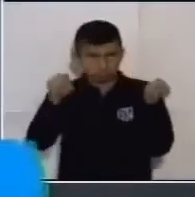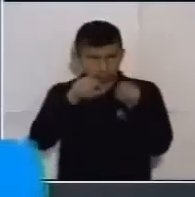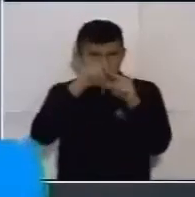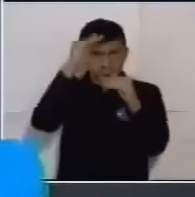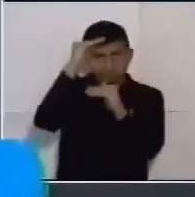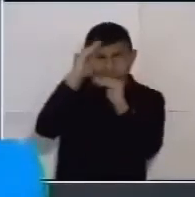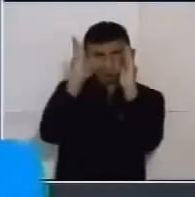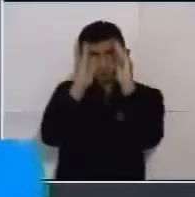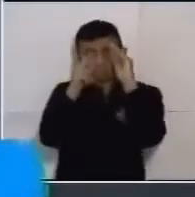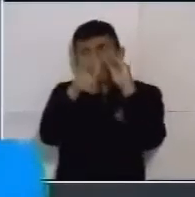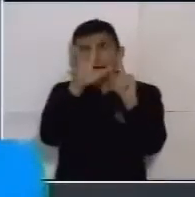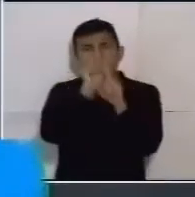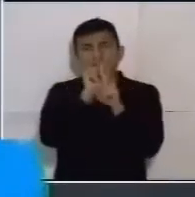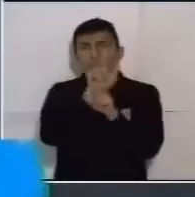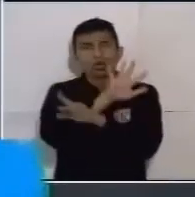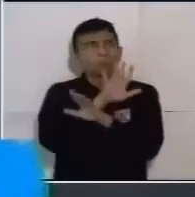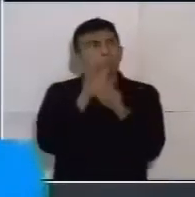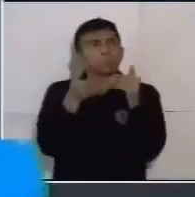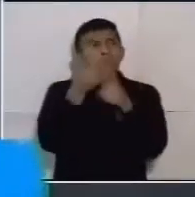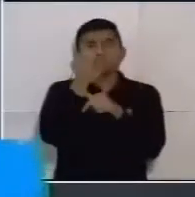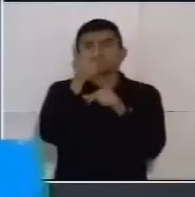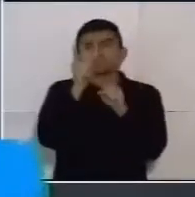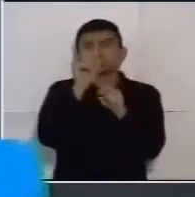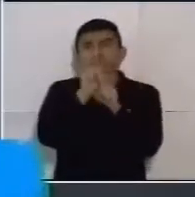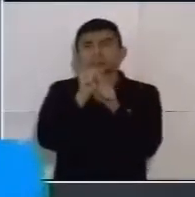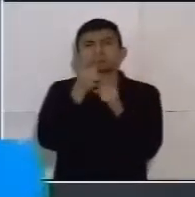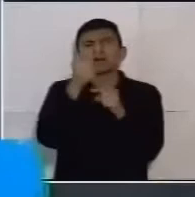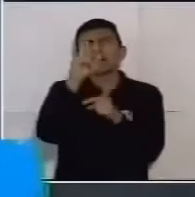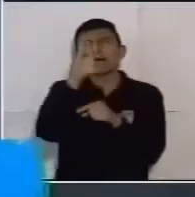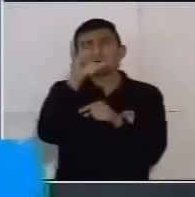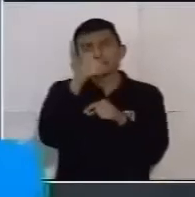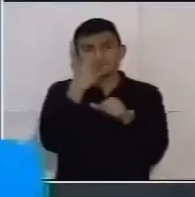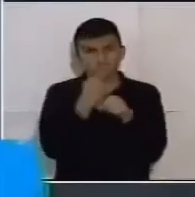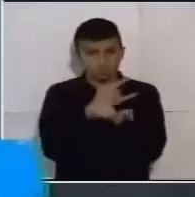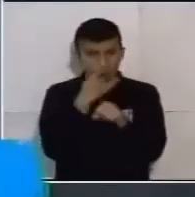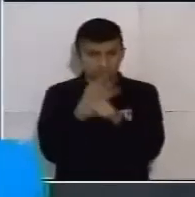Y entonces puedo encontrar el área que ocupa.